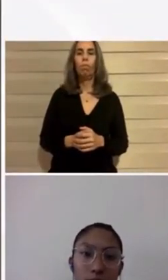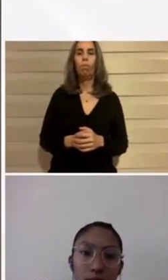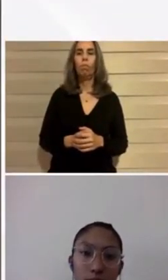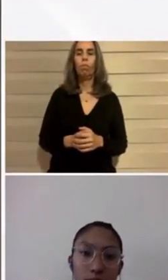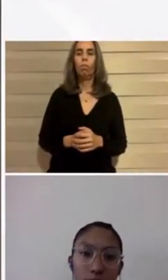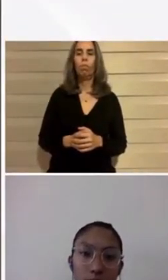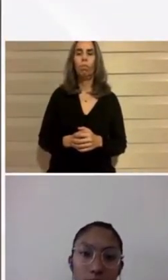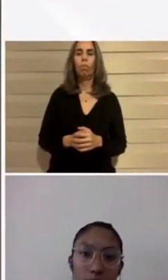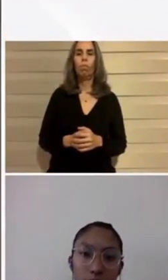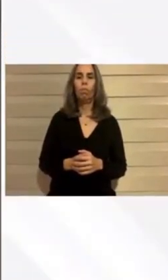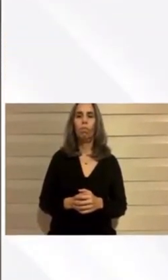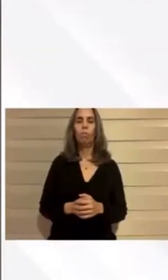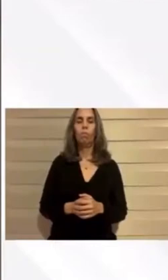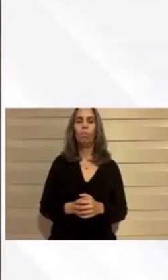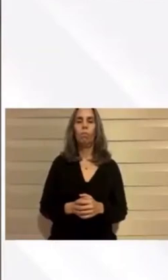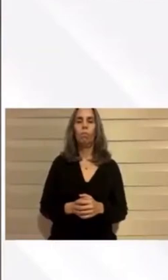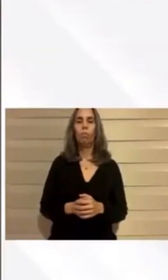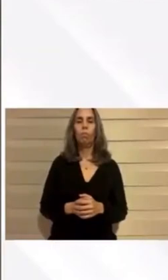Alondra.